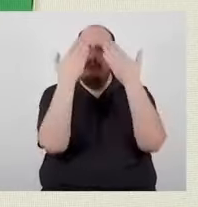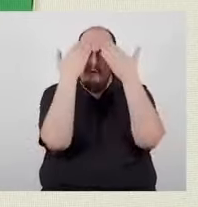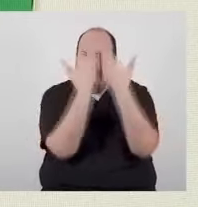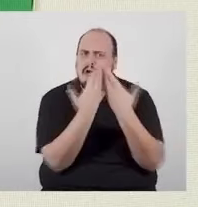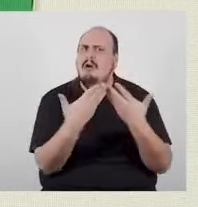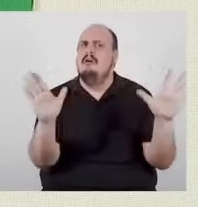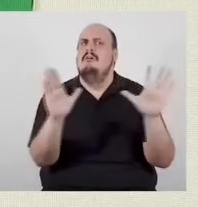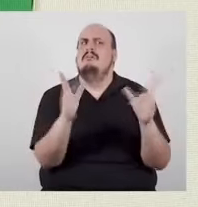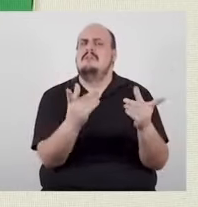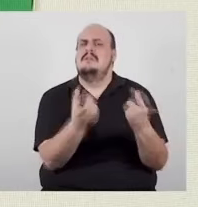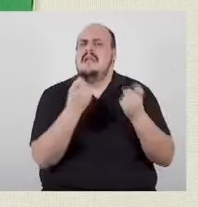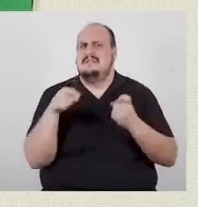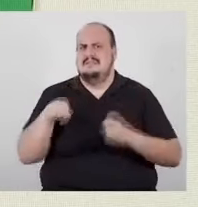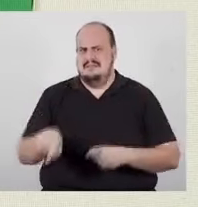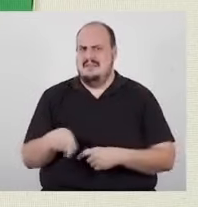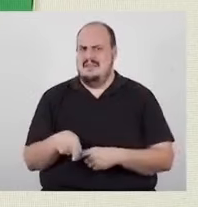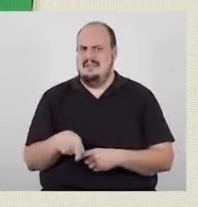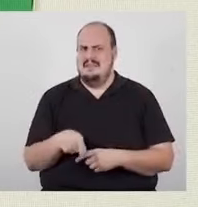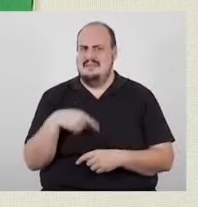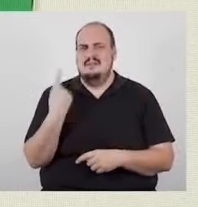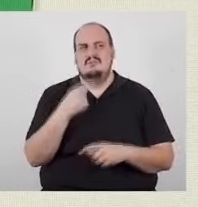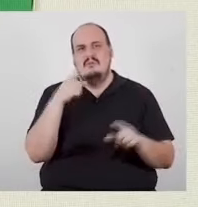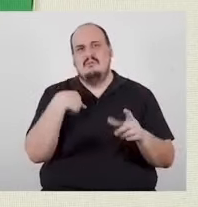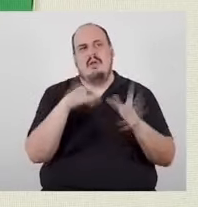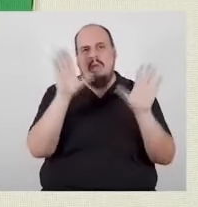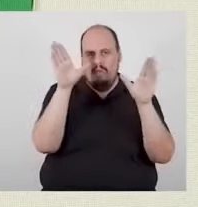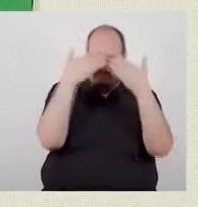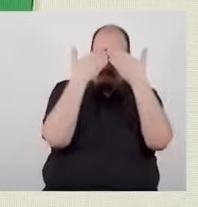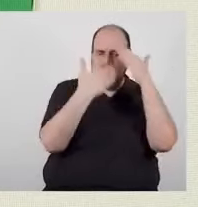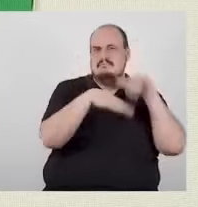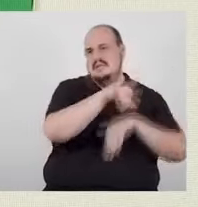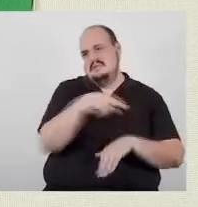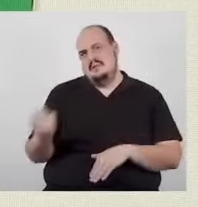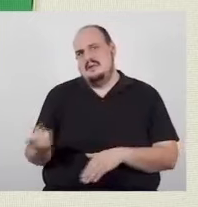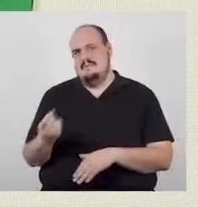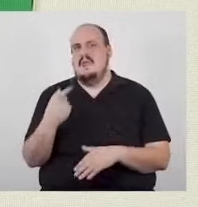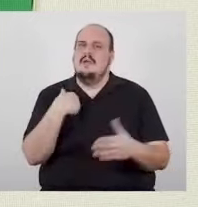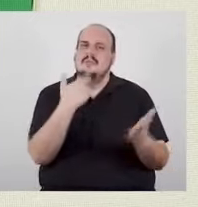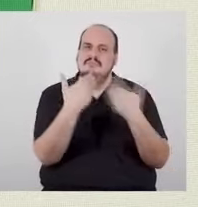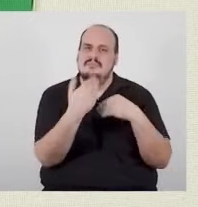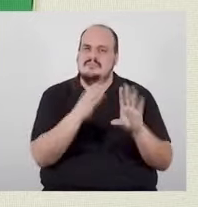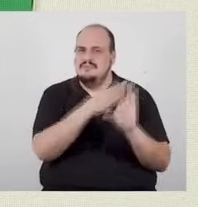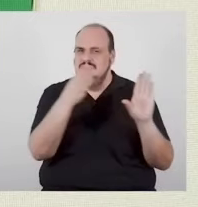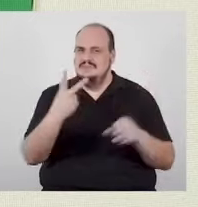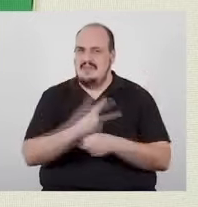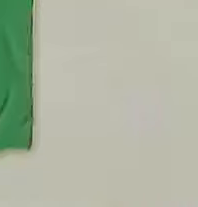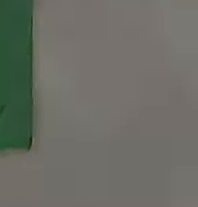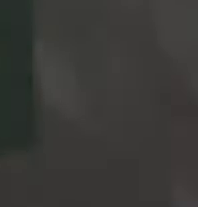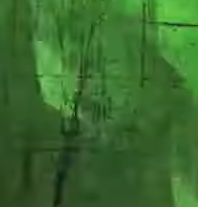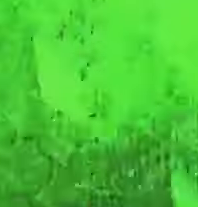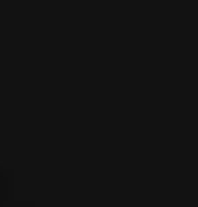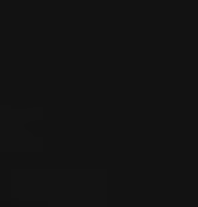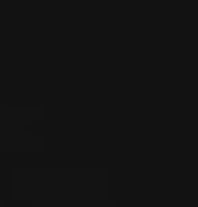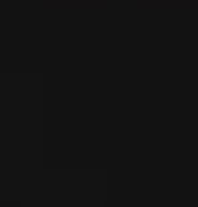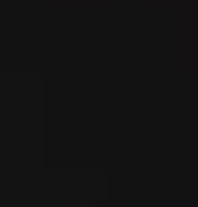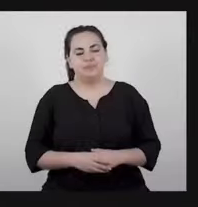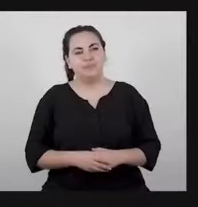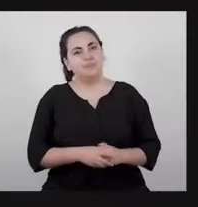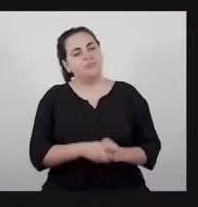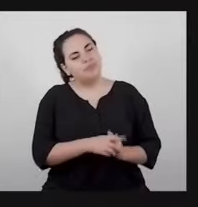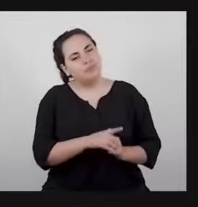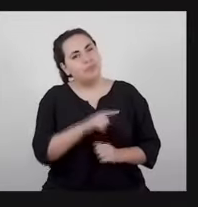conciencia a nosotros, que quizá estamos mucho más ciegos. Vamos a la segunda parte de la charla que tuve con Alba. Hay algo